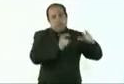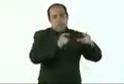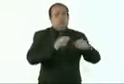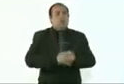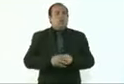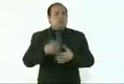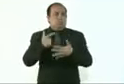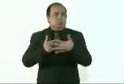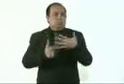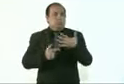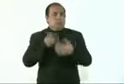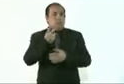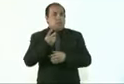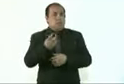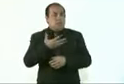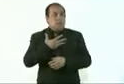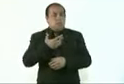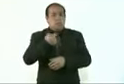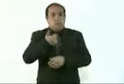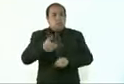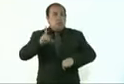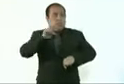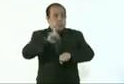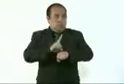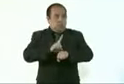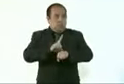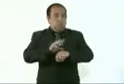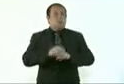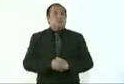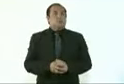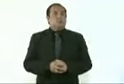Eso se ha visto desde los primeros días de la...